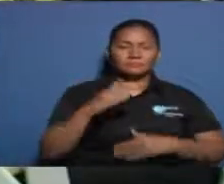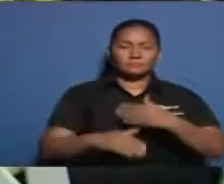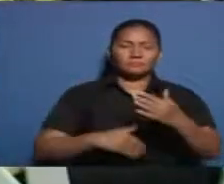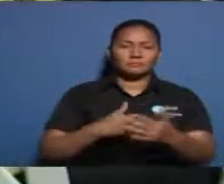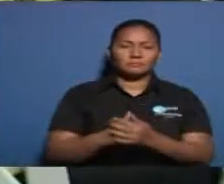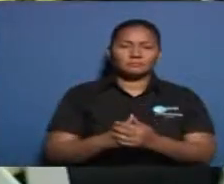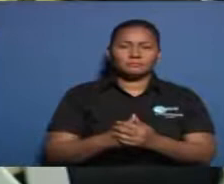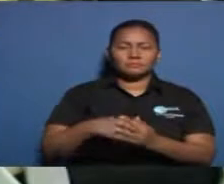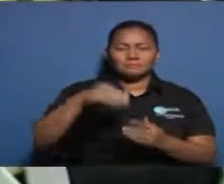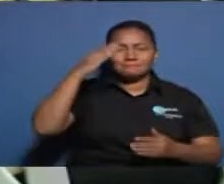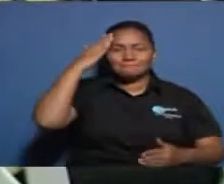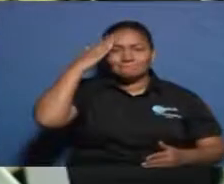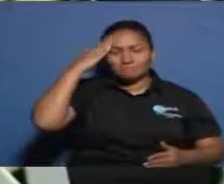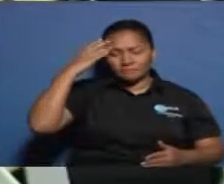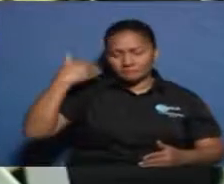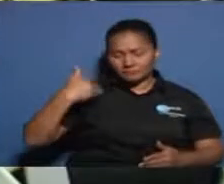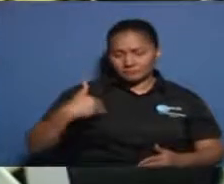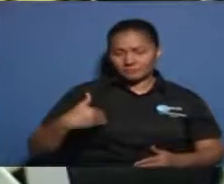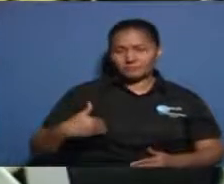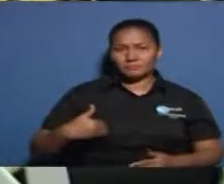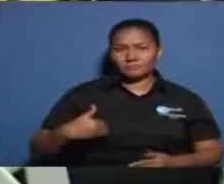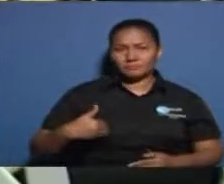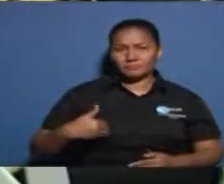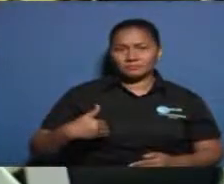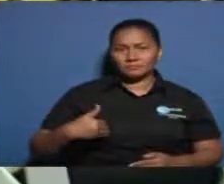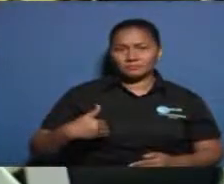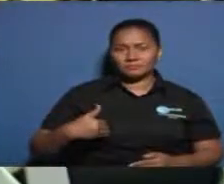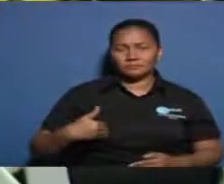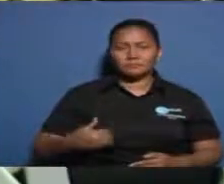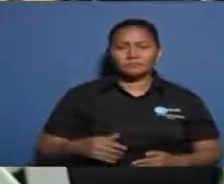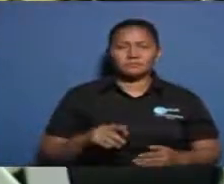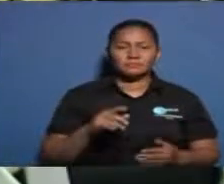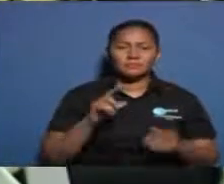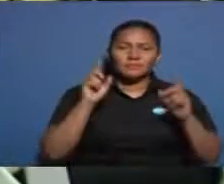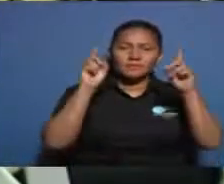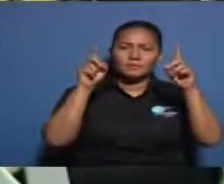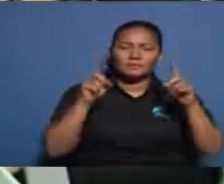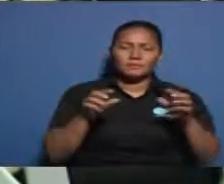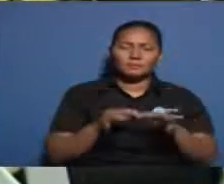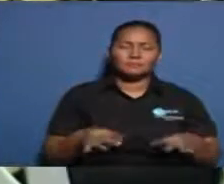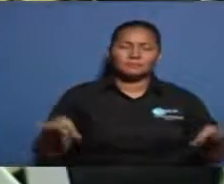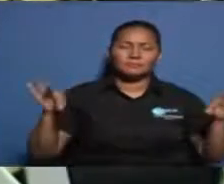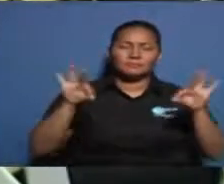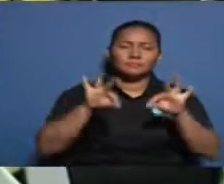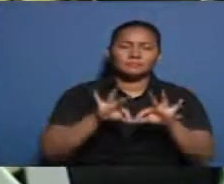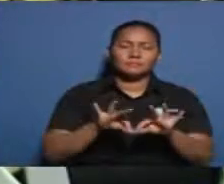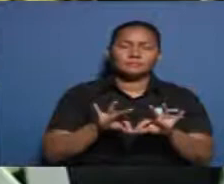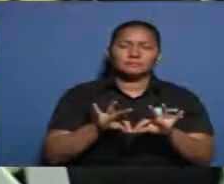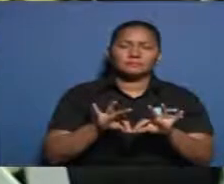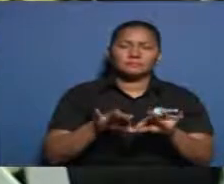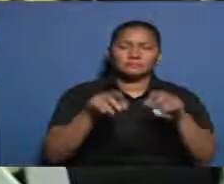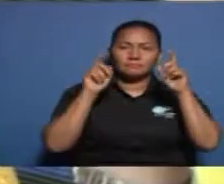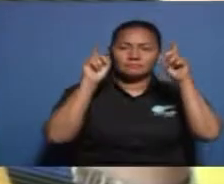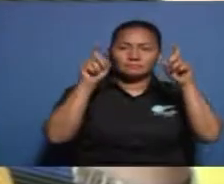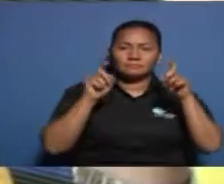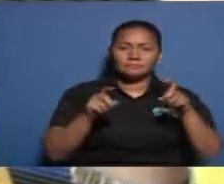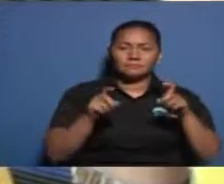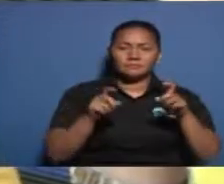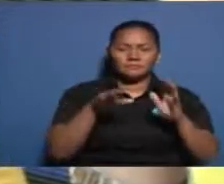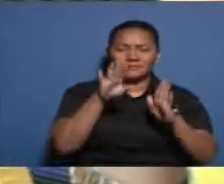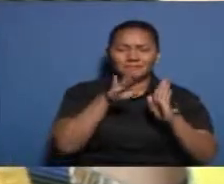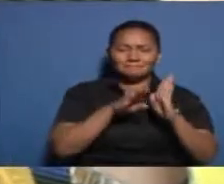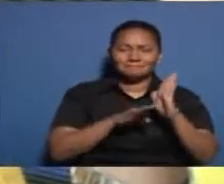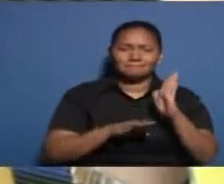cultural ha tocado un tema muy importante de pronto profesional hacia él y es el tema de ese de ese poco valor que se le da a la mujer si vemos hoy en día